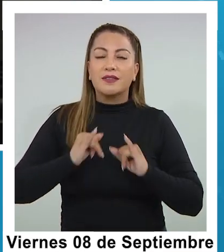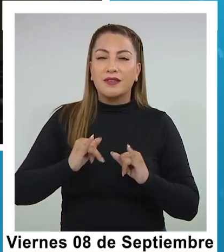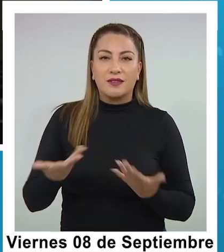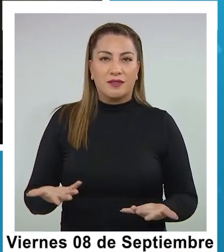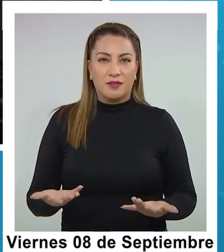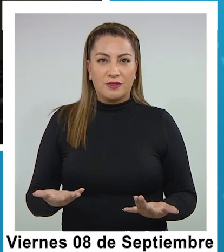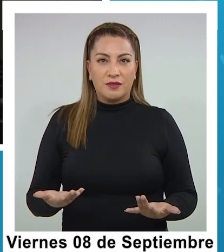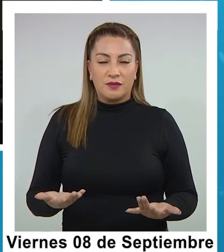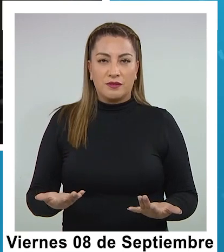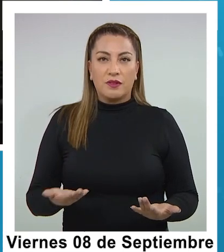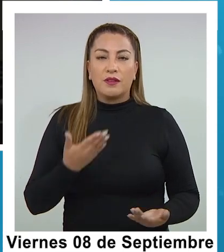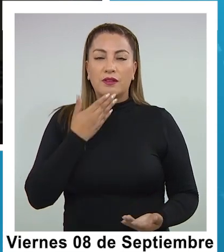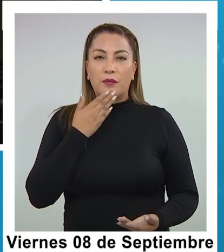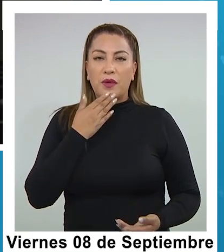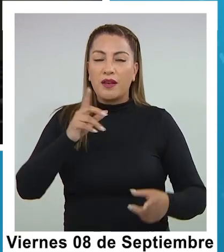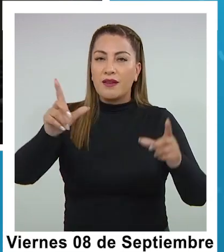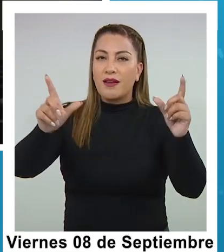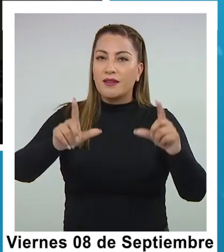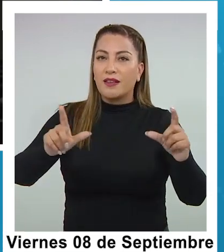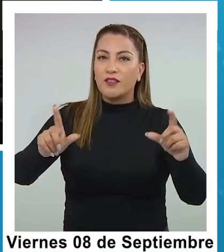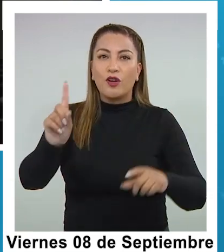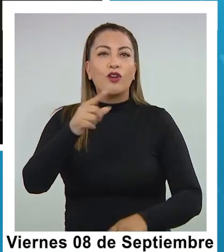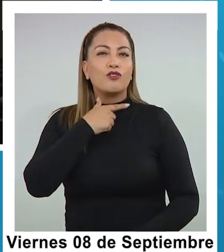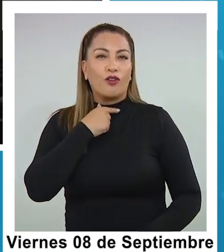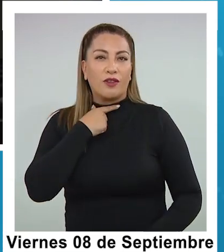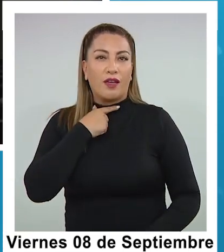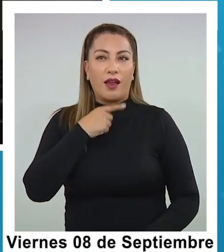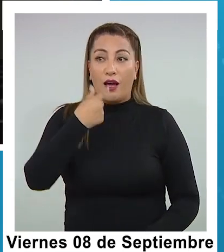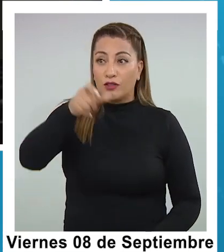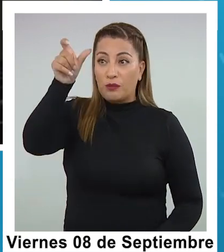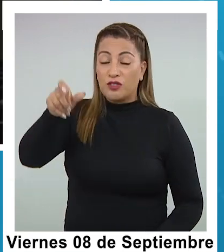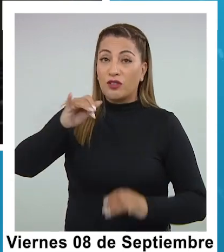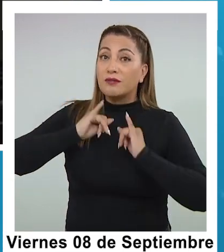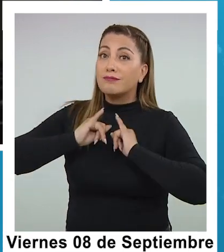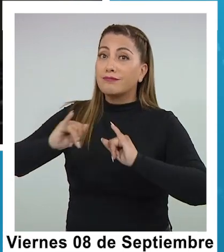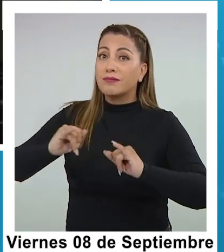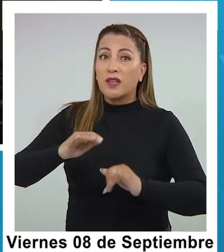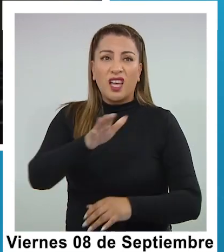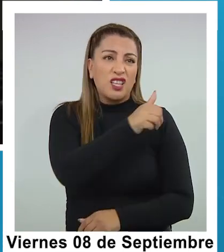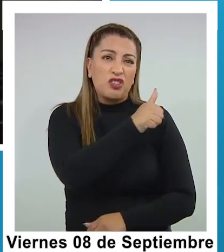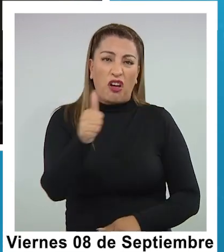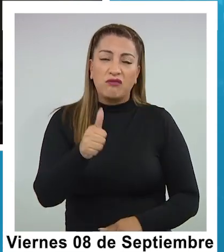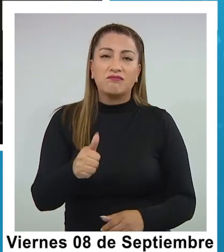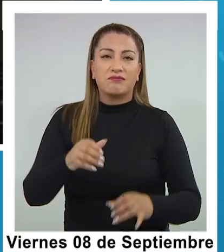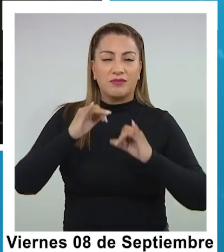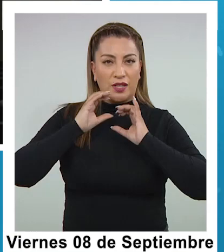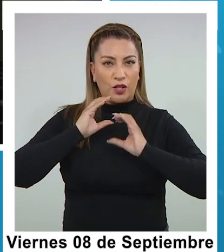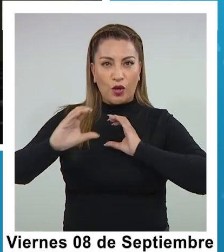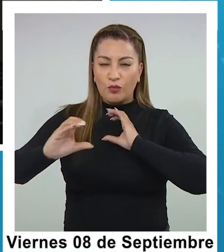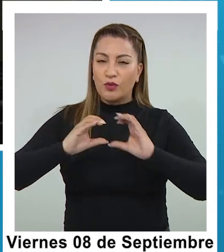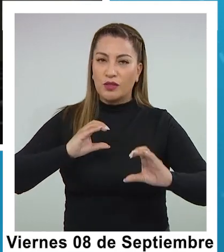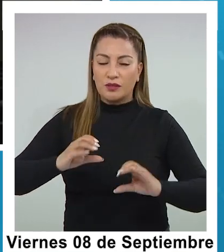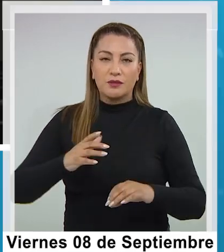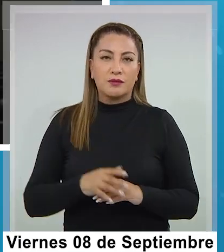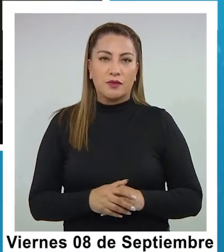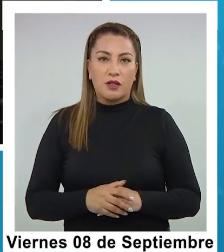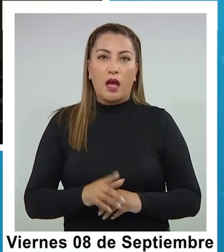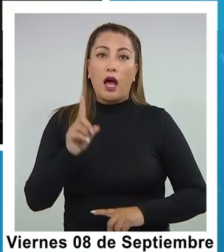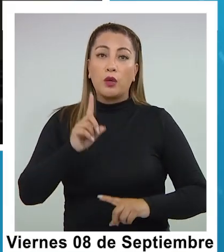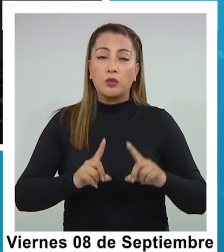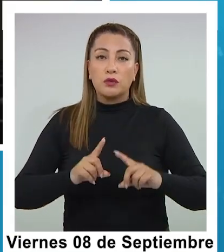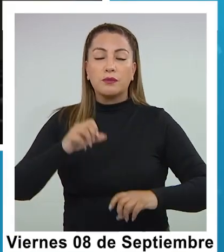intereses que no son los intereses de la sociedad chilena, y todos los medios de comunicación pues, están en manos de un sector